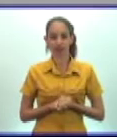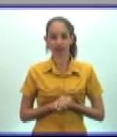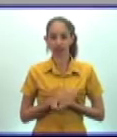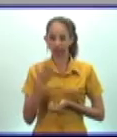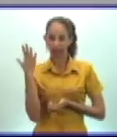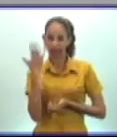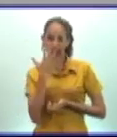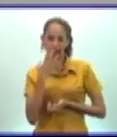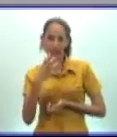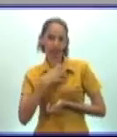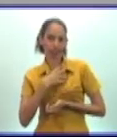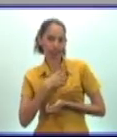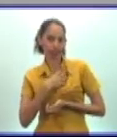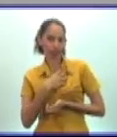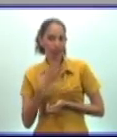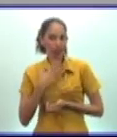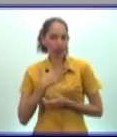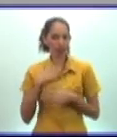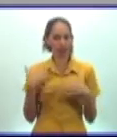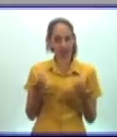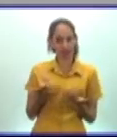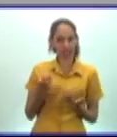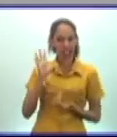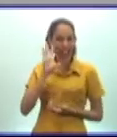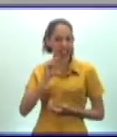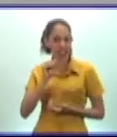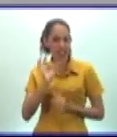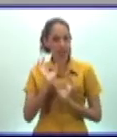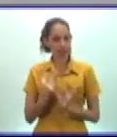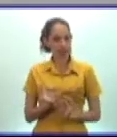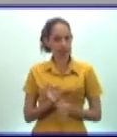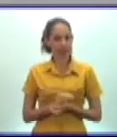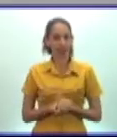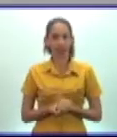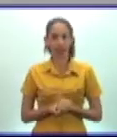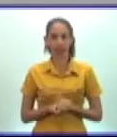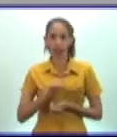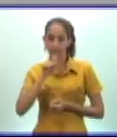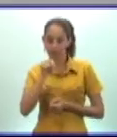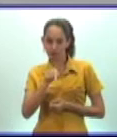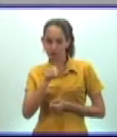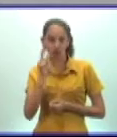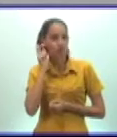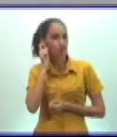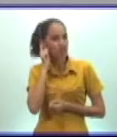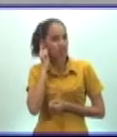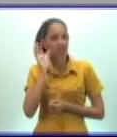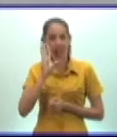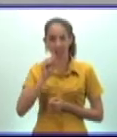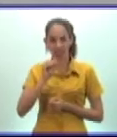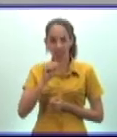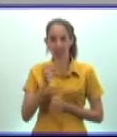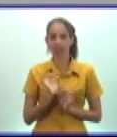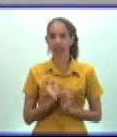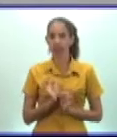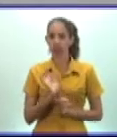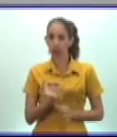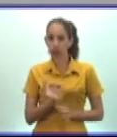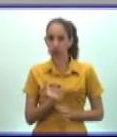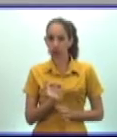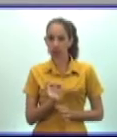¿Quién tiene la razón? Melanis dice que el resultado es un número real negativo.